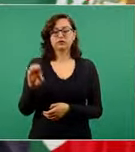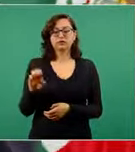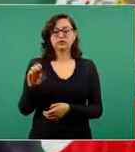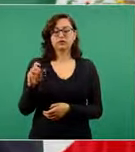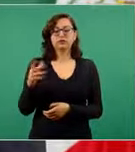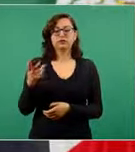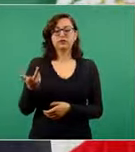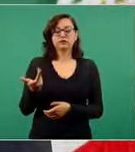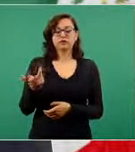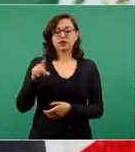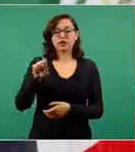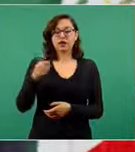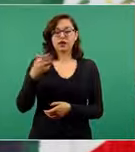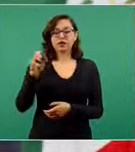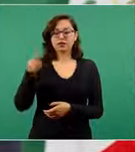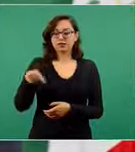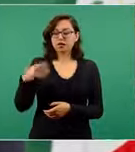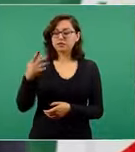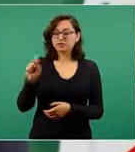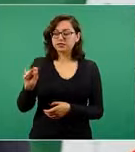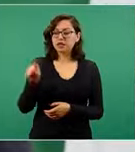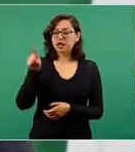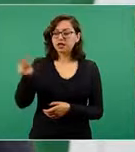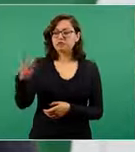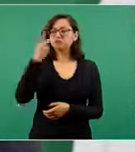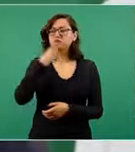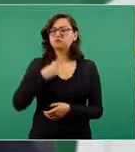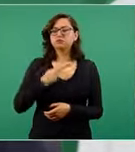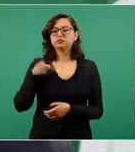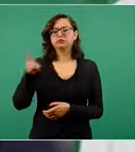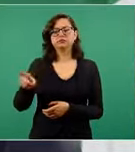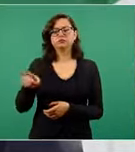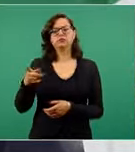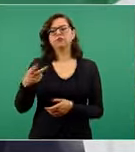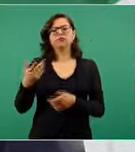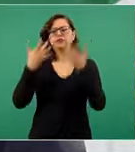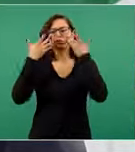tenía vacaciones hasta el 24.